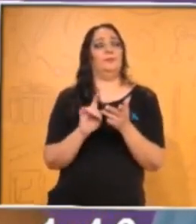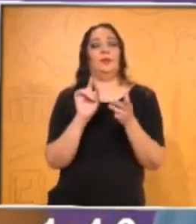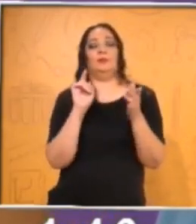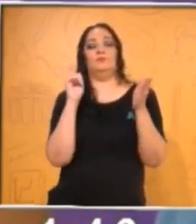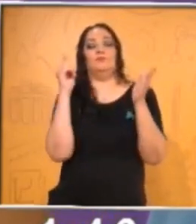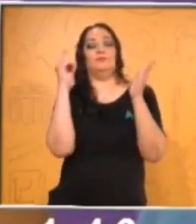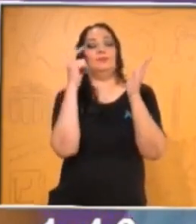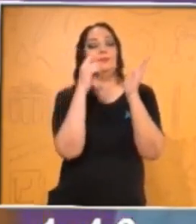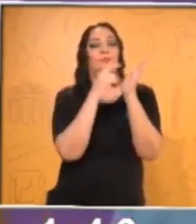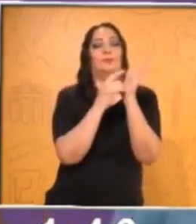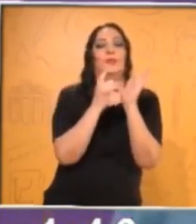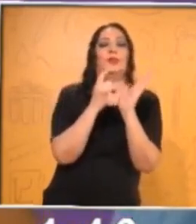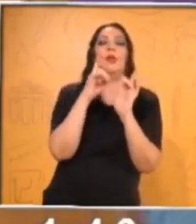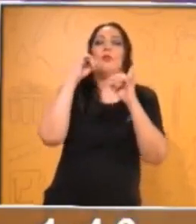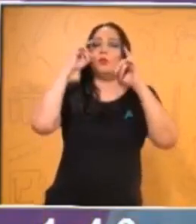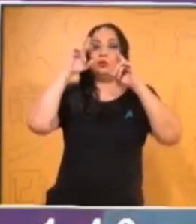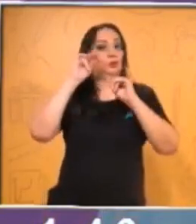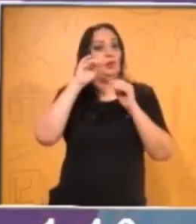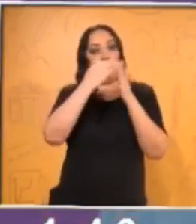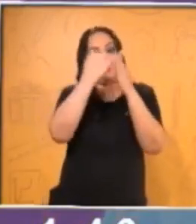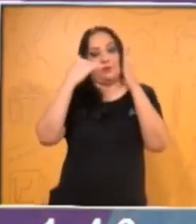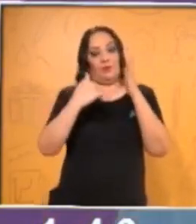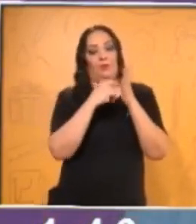se meten al primer link,